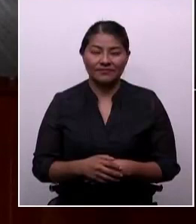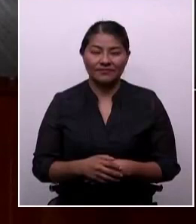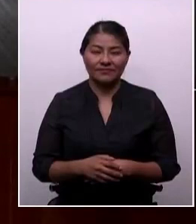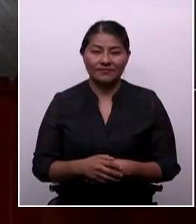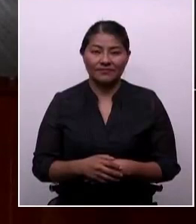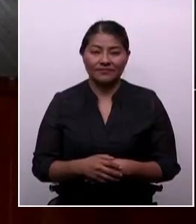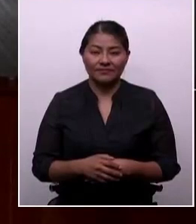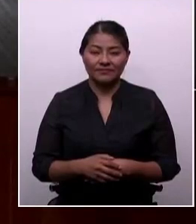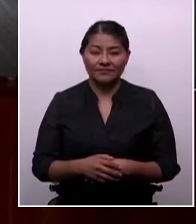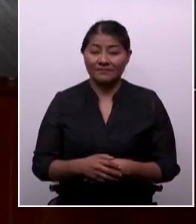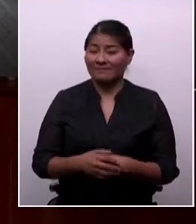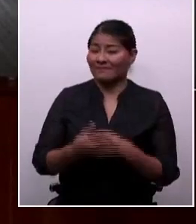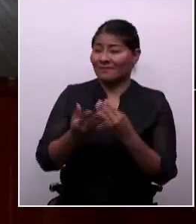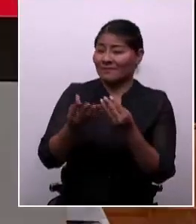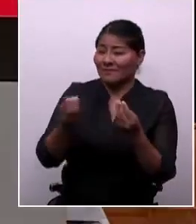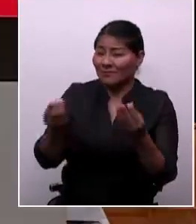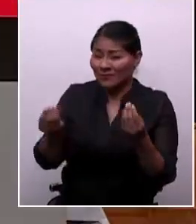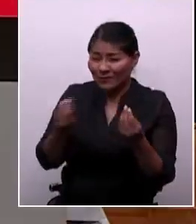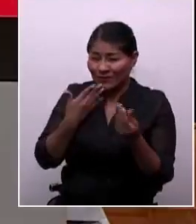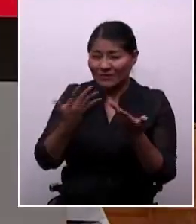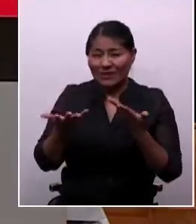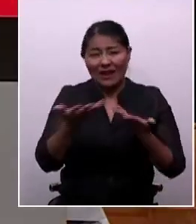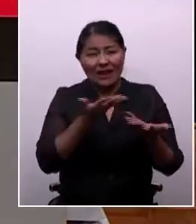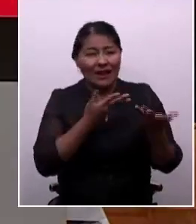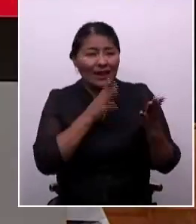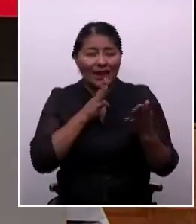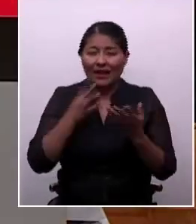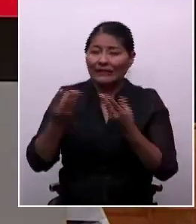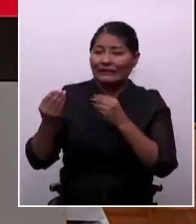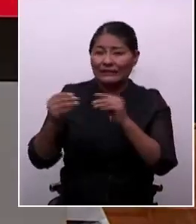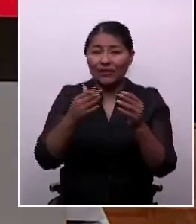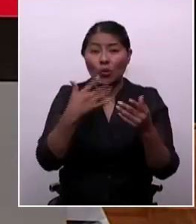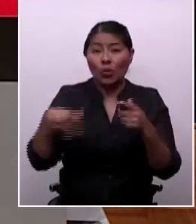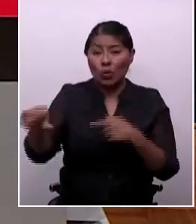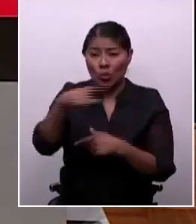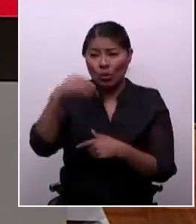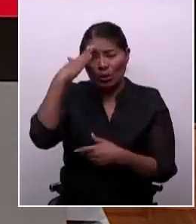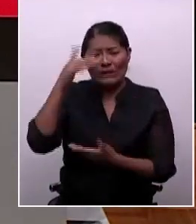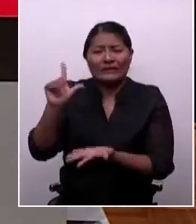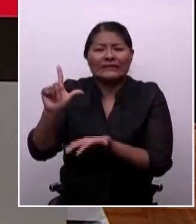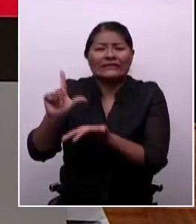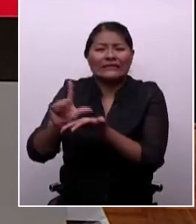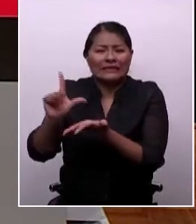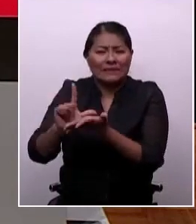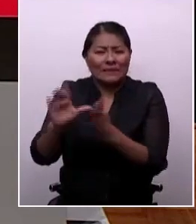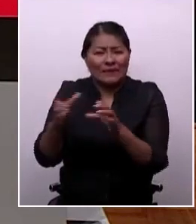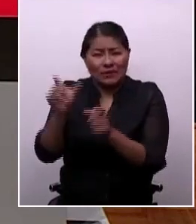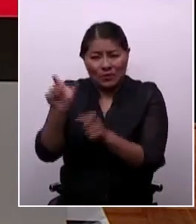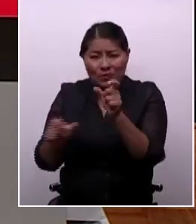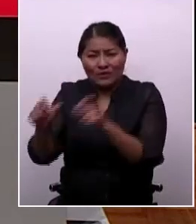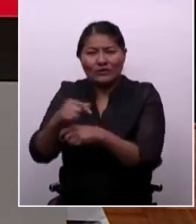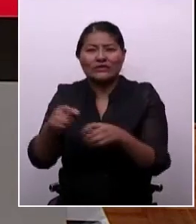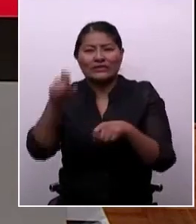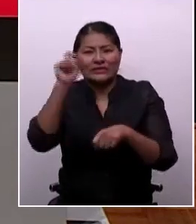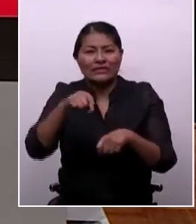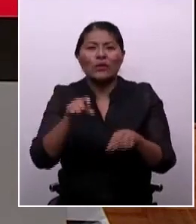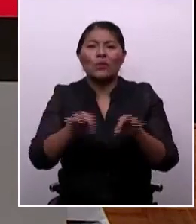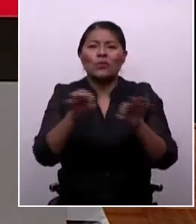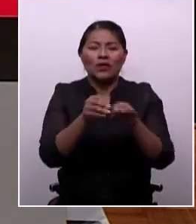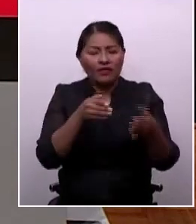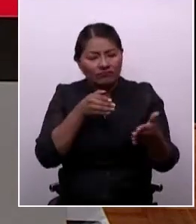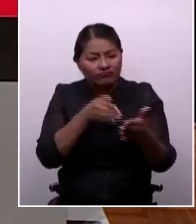se habla mucho de la urgente necesidad que tenemos los limeños por mayores espacios públicos sin embargo espacios públicos